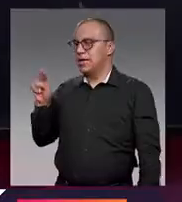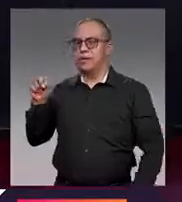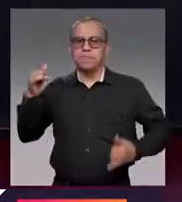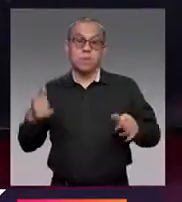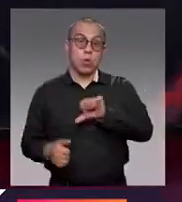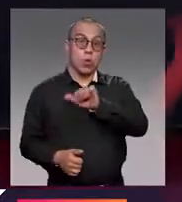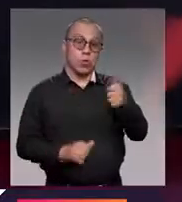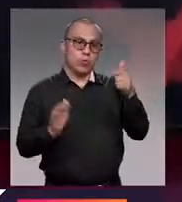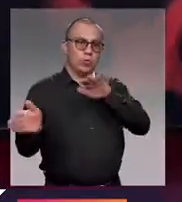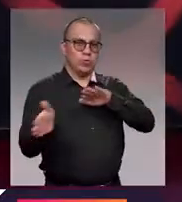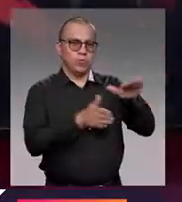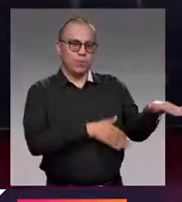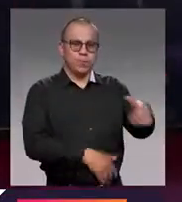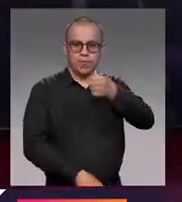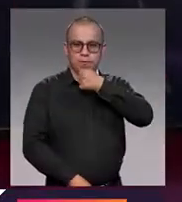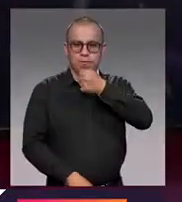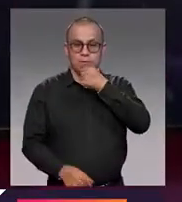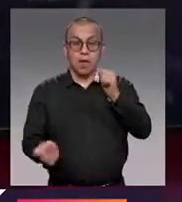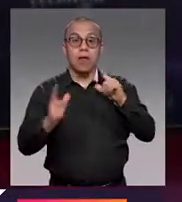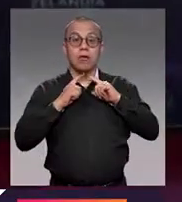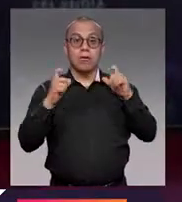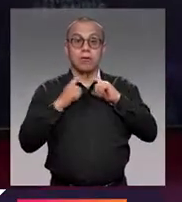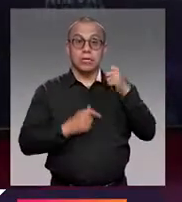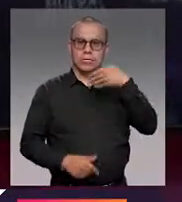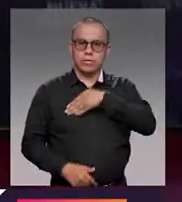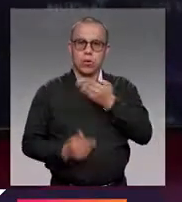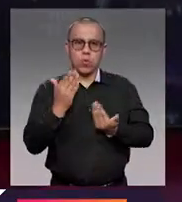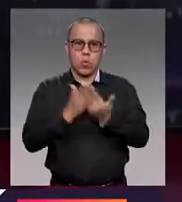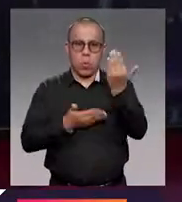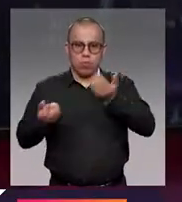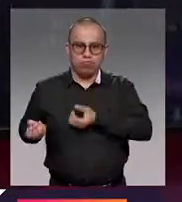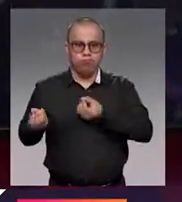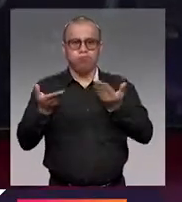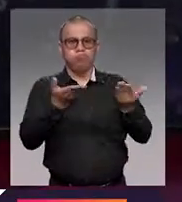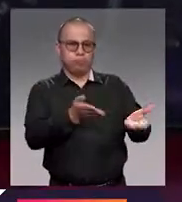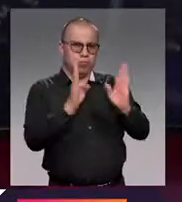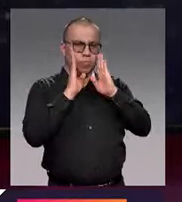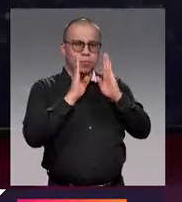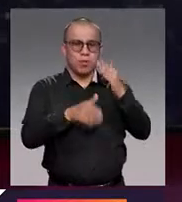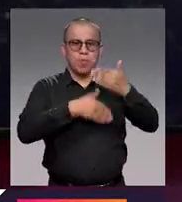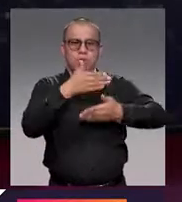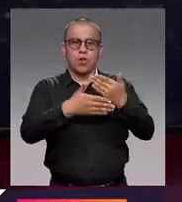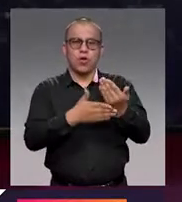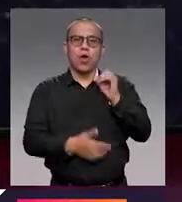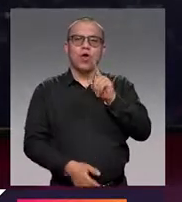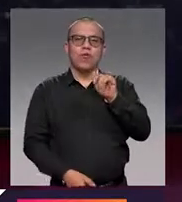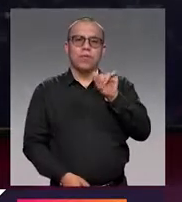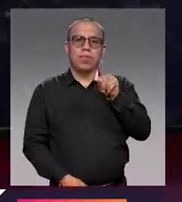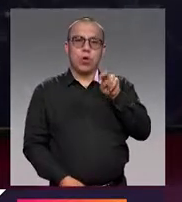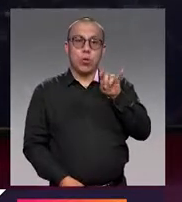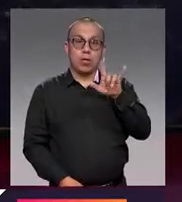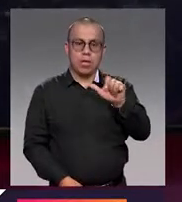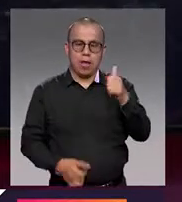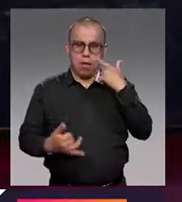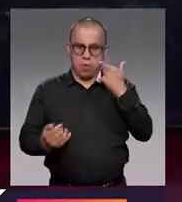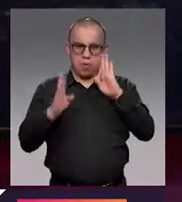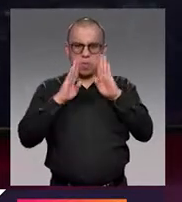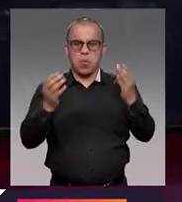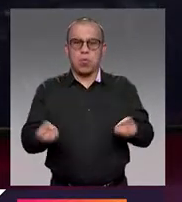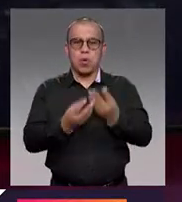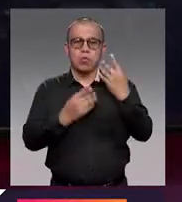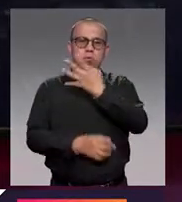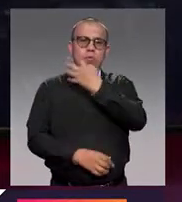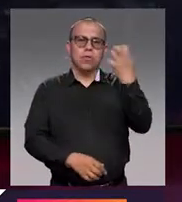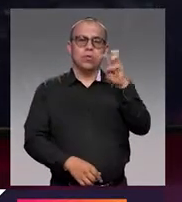los hospitales simón bolívar y engativá adquirieron nuevos equipos biomédicos para el servicio de oftalmología la inversión de estos elementos tiene un valor de